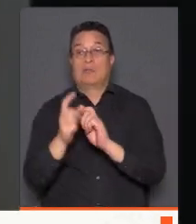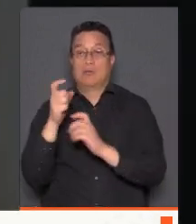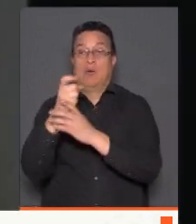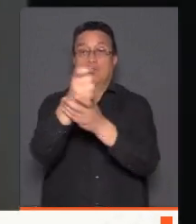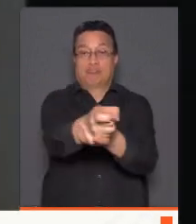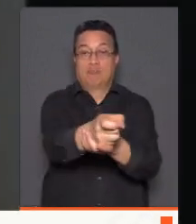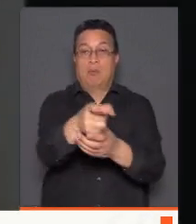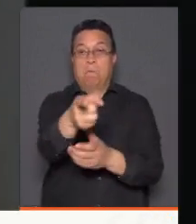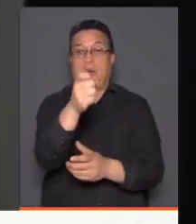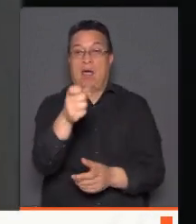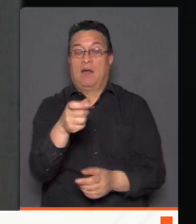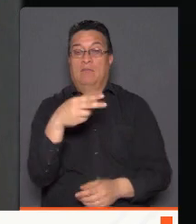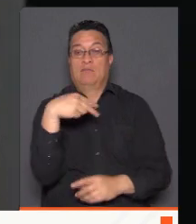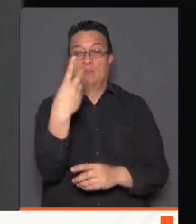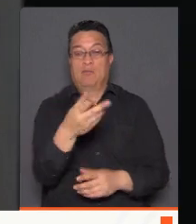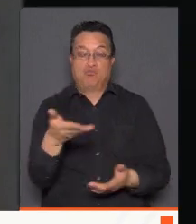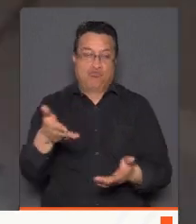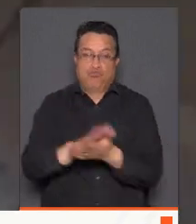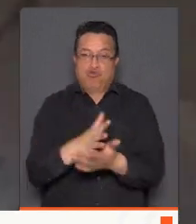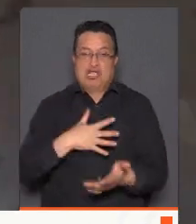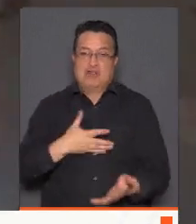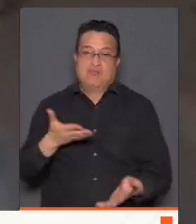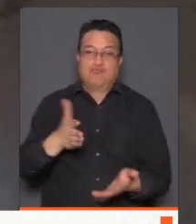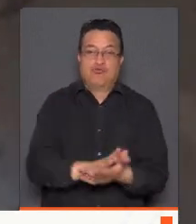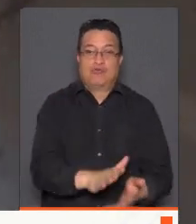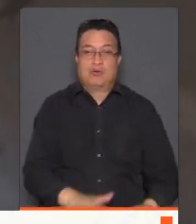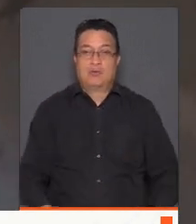arma y dispara a matar.